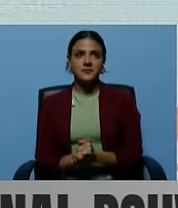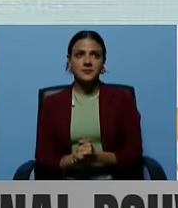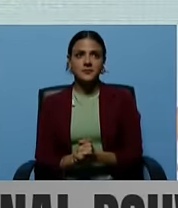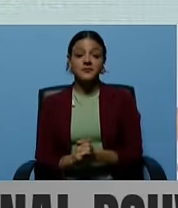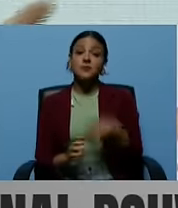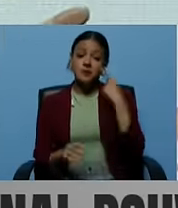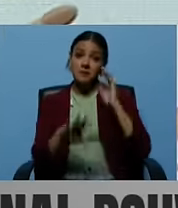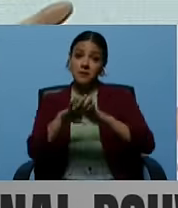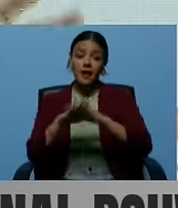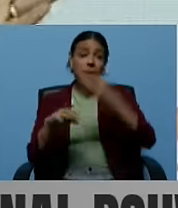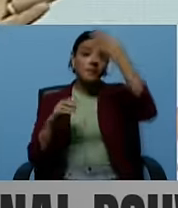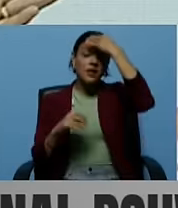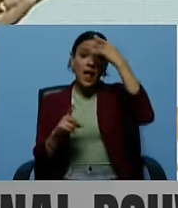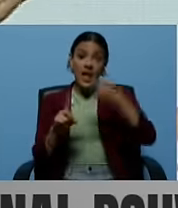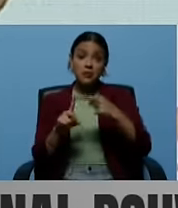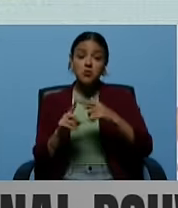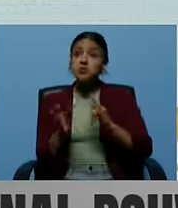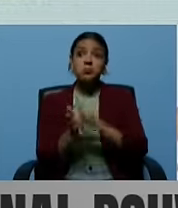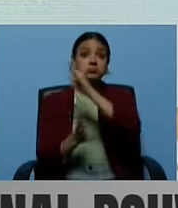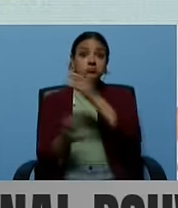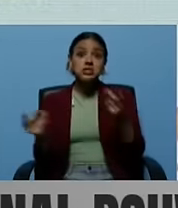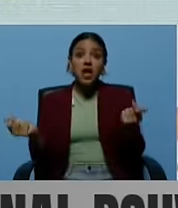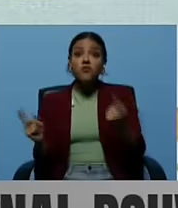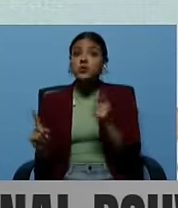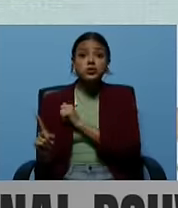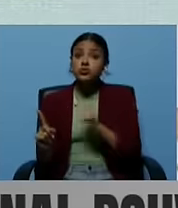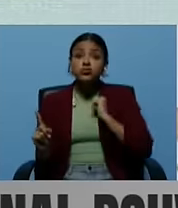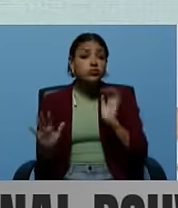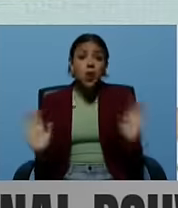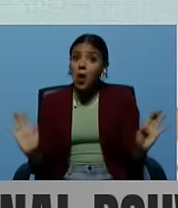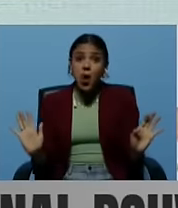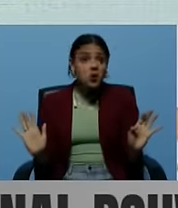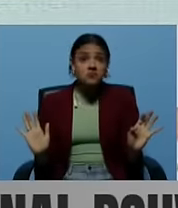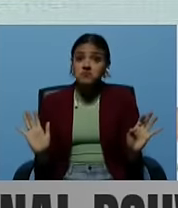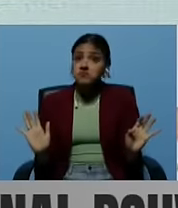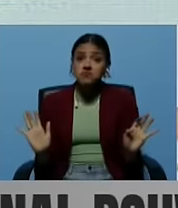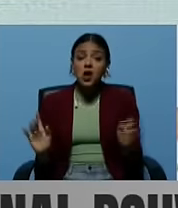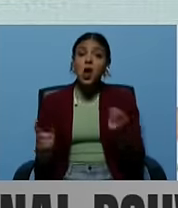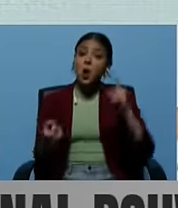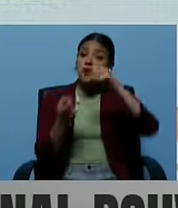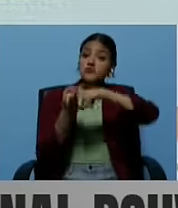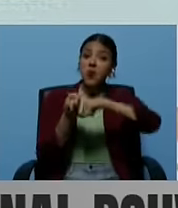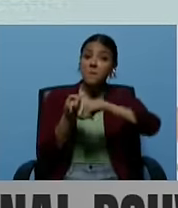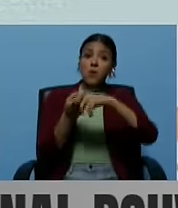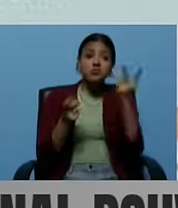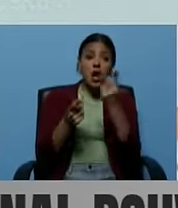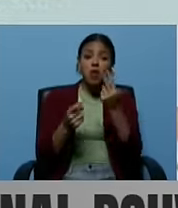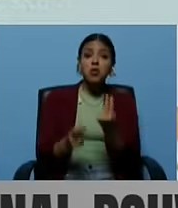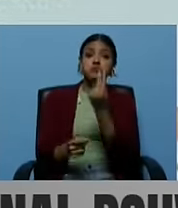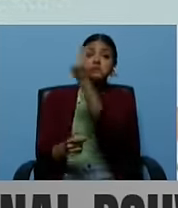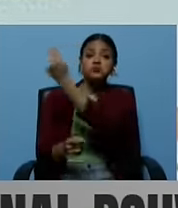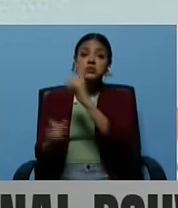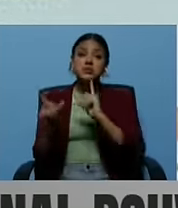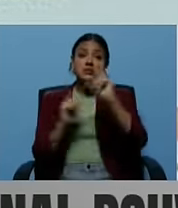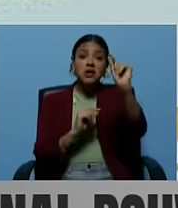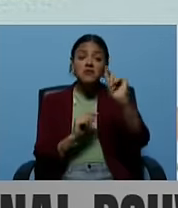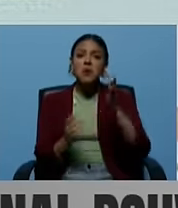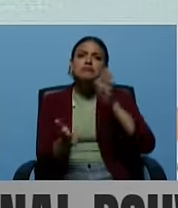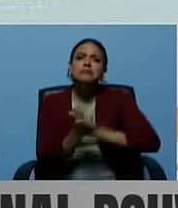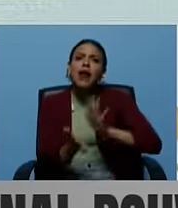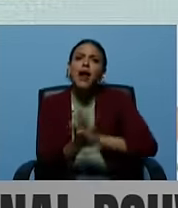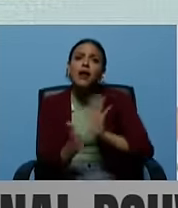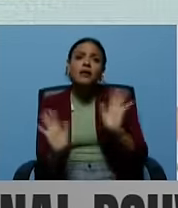el señor Edmundo se fue solito, con su esposa, se fueron tranquilos.